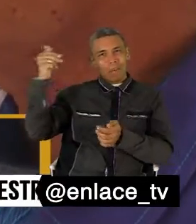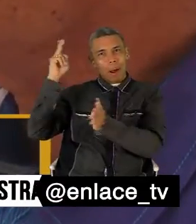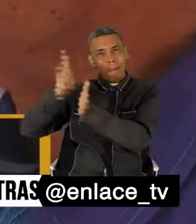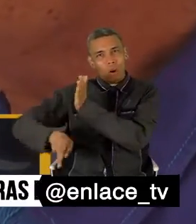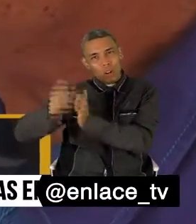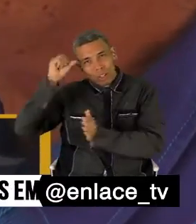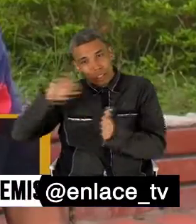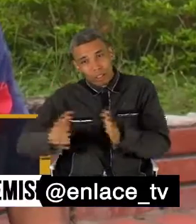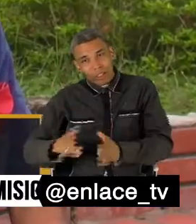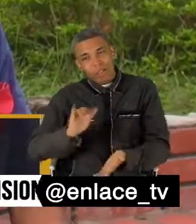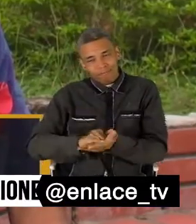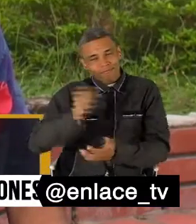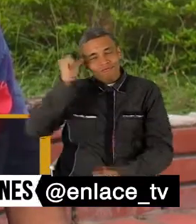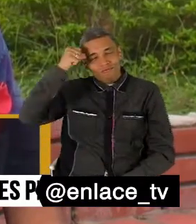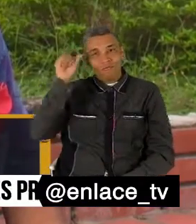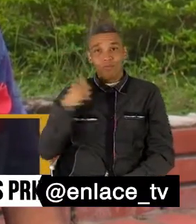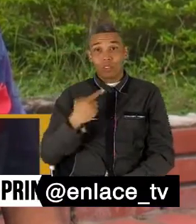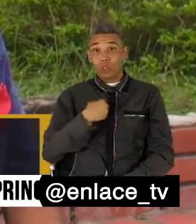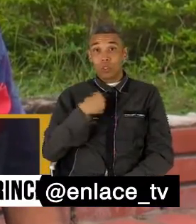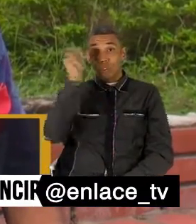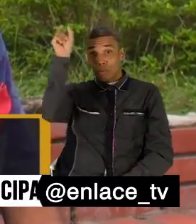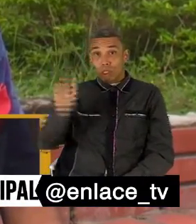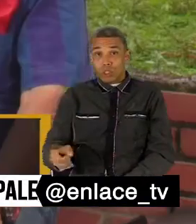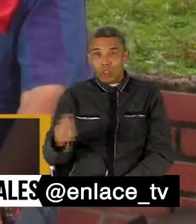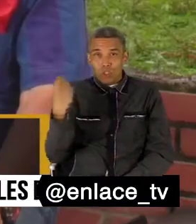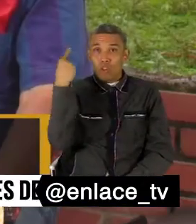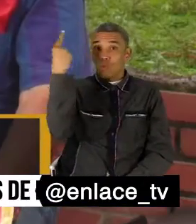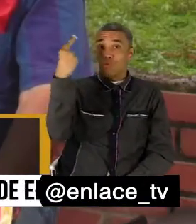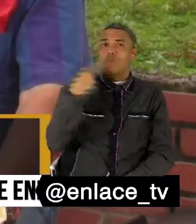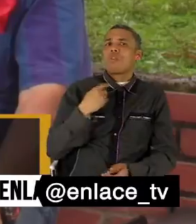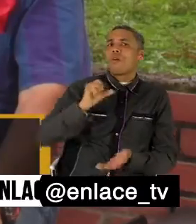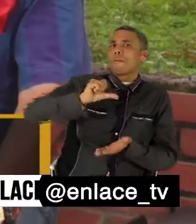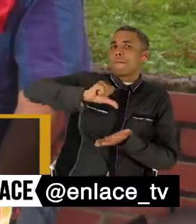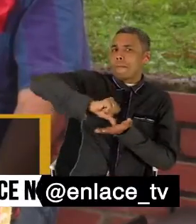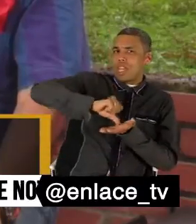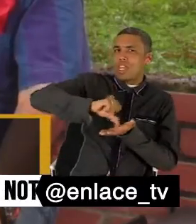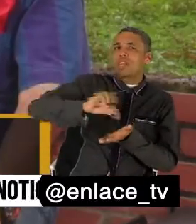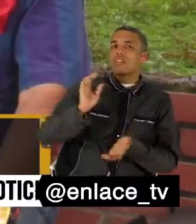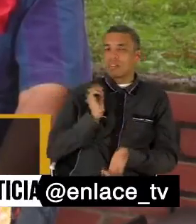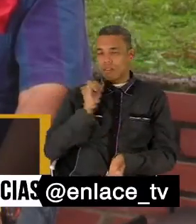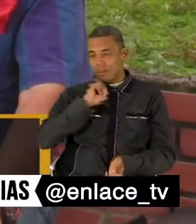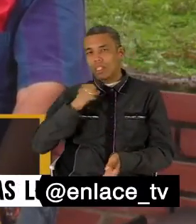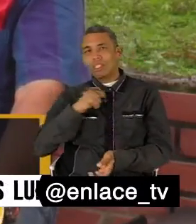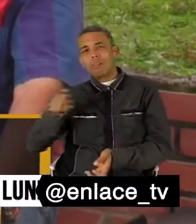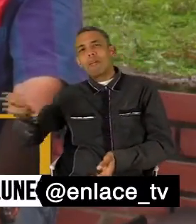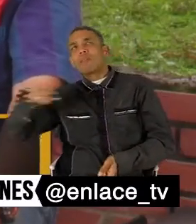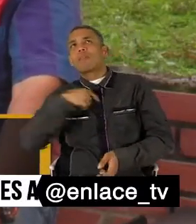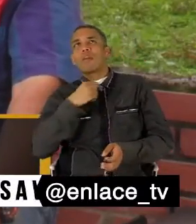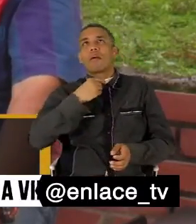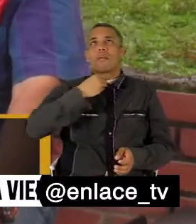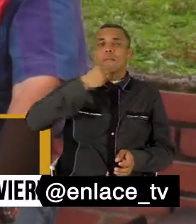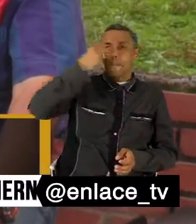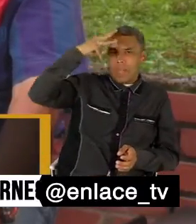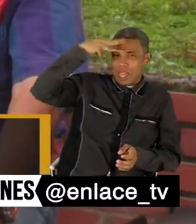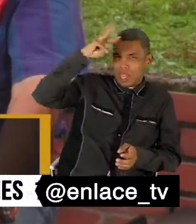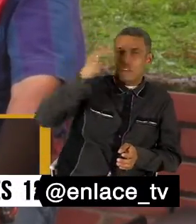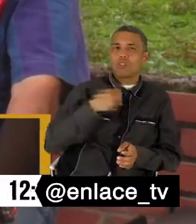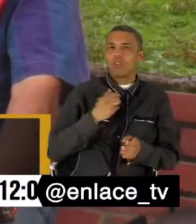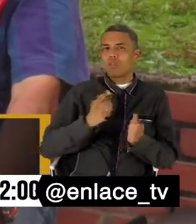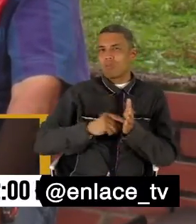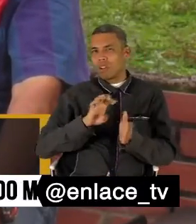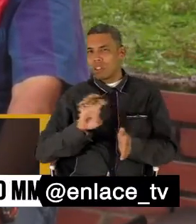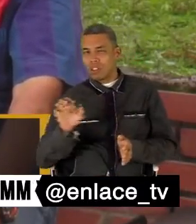único barranqueño que ha asistido a 5 mundiales de fútbol. Estuve en México, estuve en España, Italia, Estados Unidos